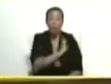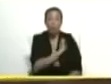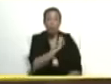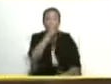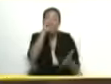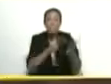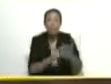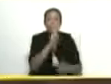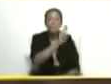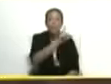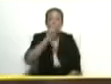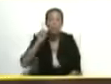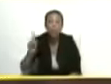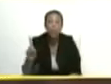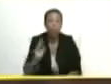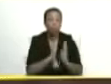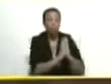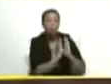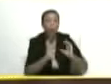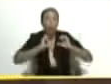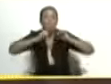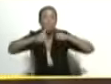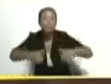de 2021.